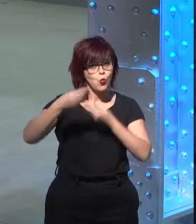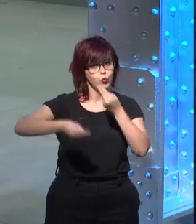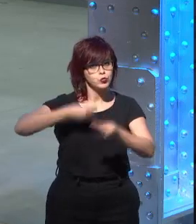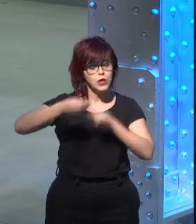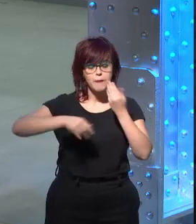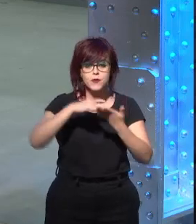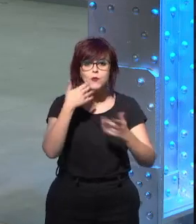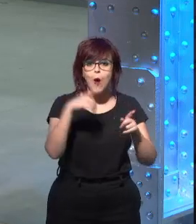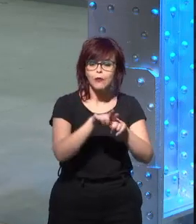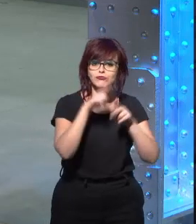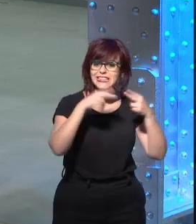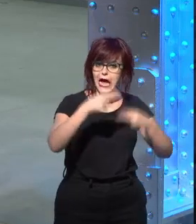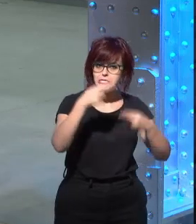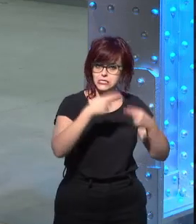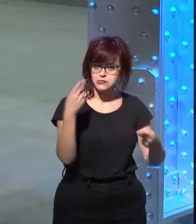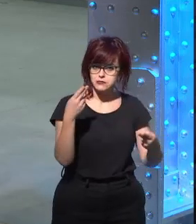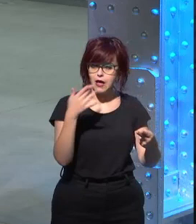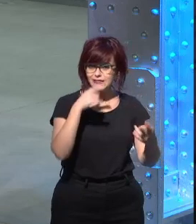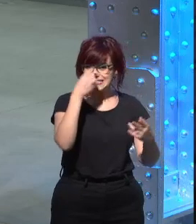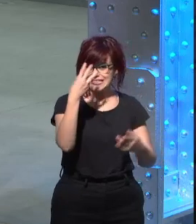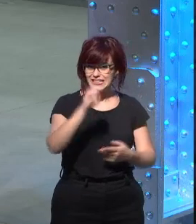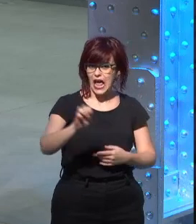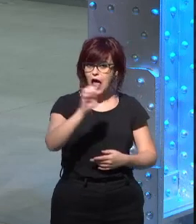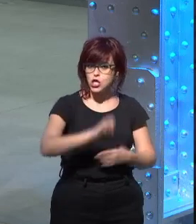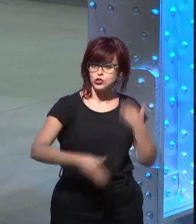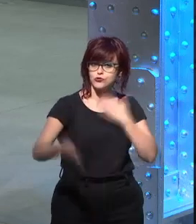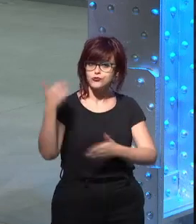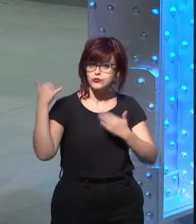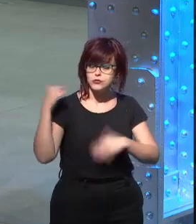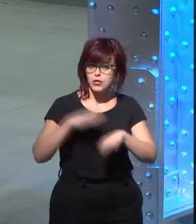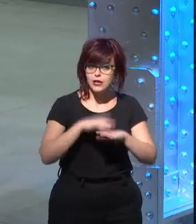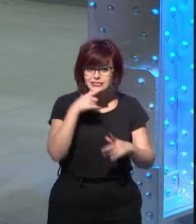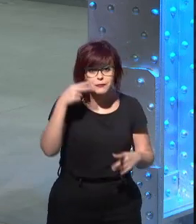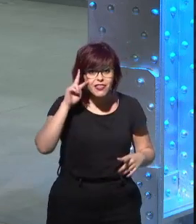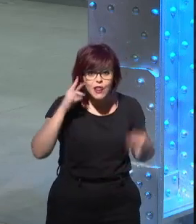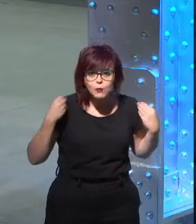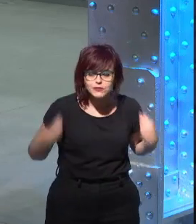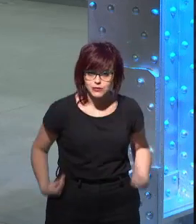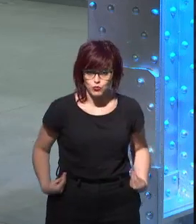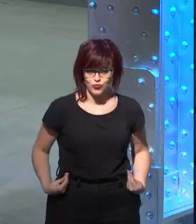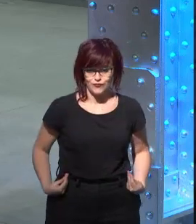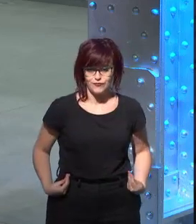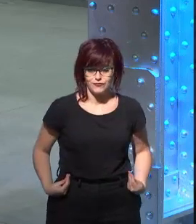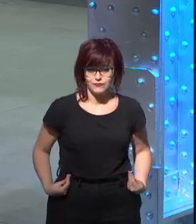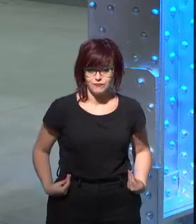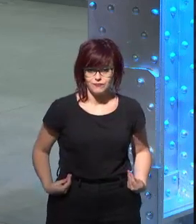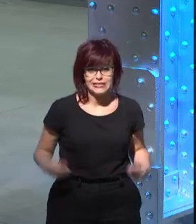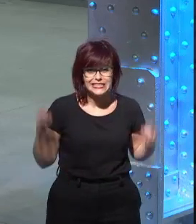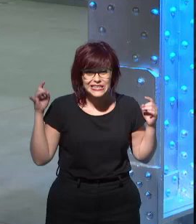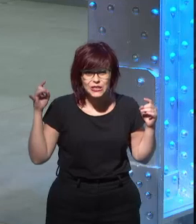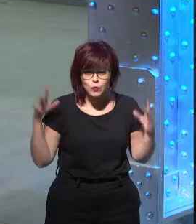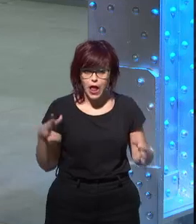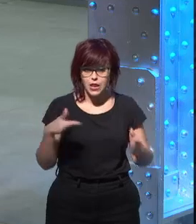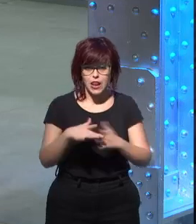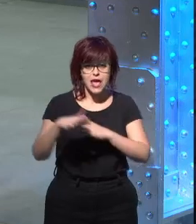ahora un taxi y lo cogías hace 30 años y es la misma experiencia. Que es una experiencia igual que en